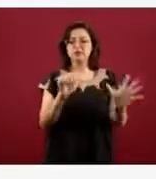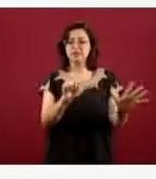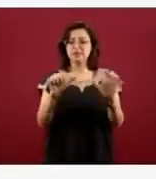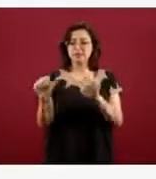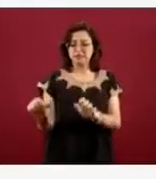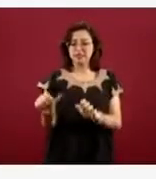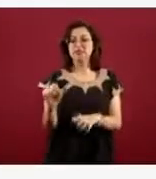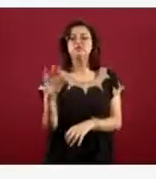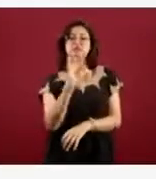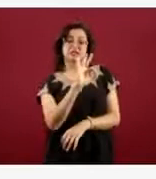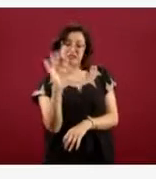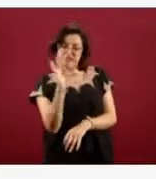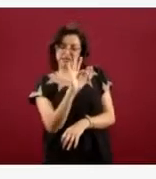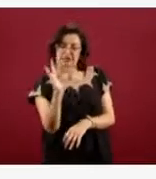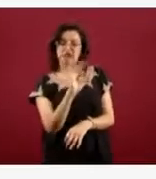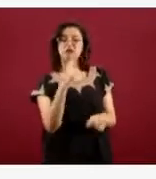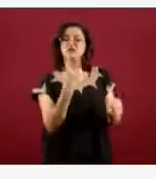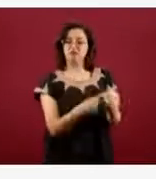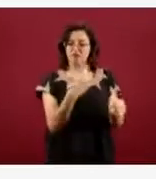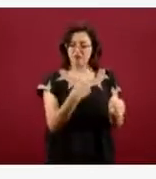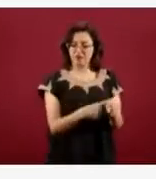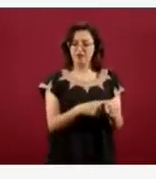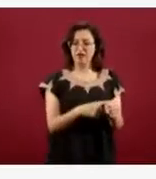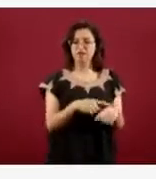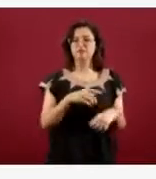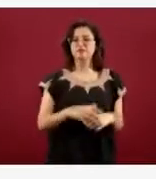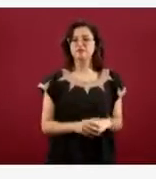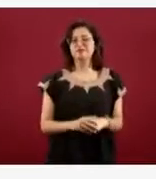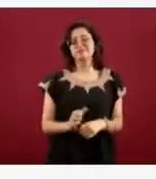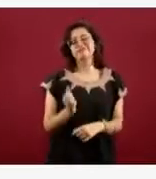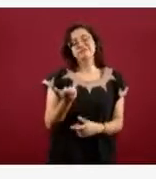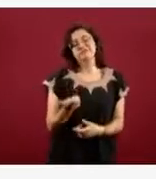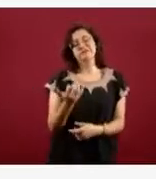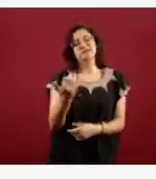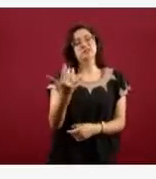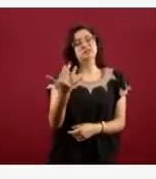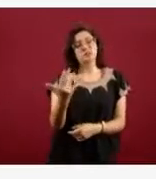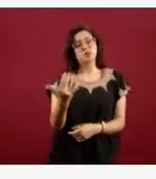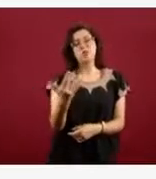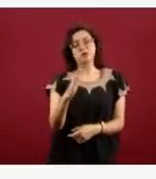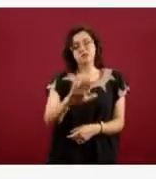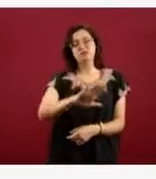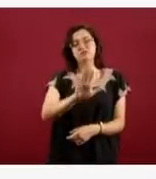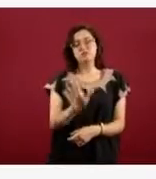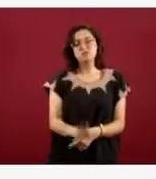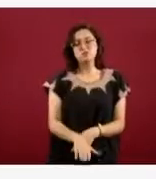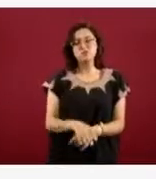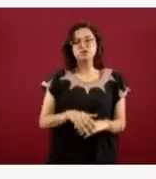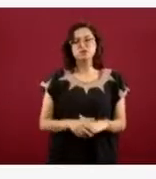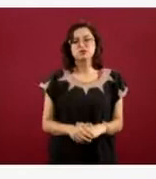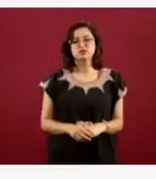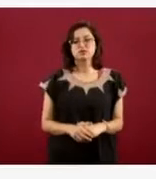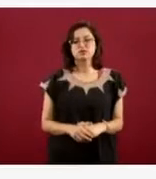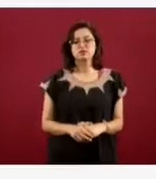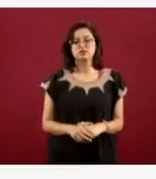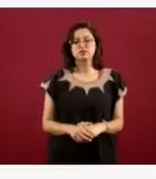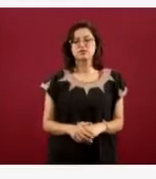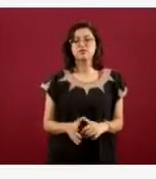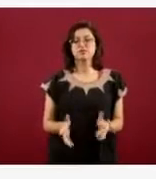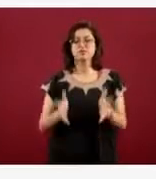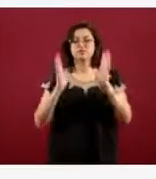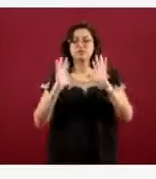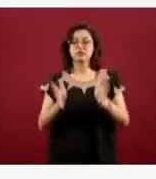4.653 casos sospechosos, se actualizan también a 50 las defunciones ocurridas y son prácticamente